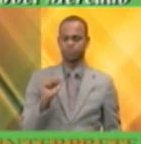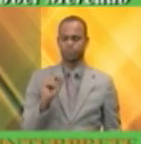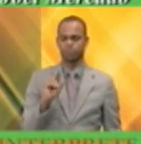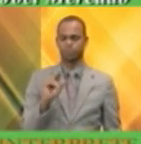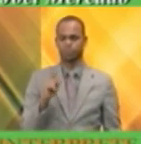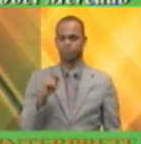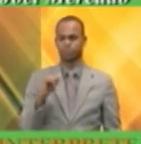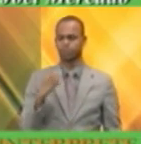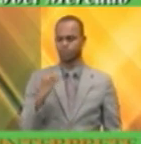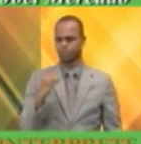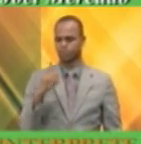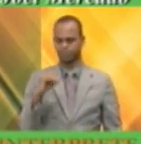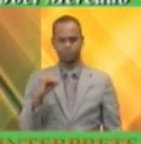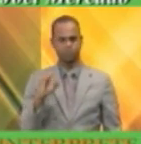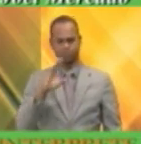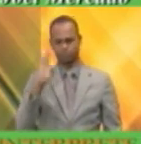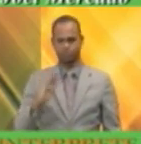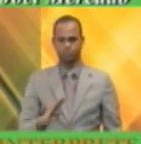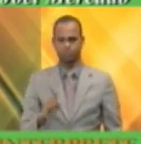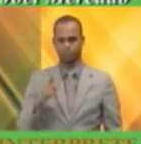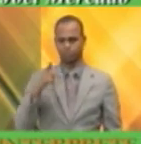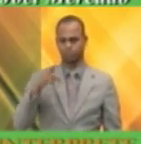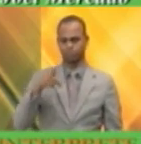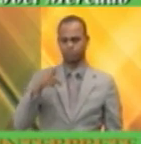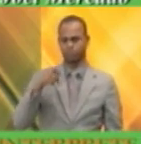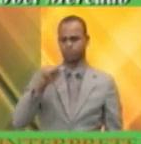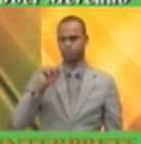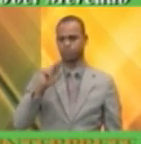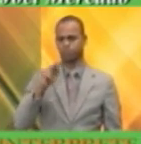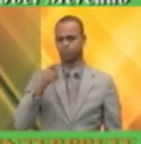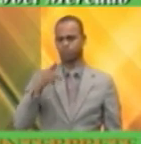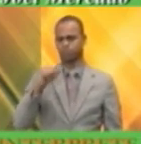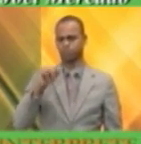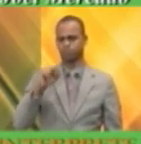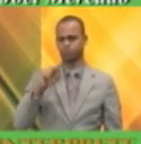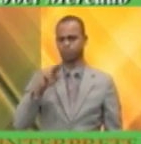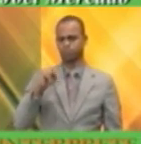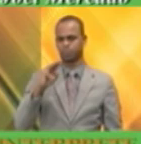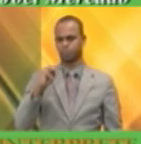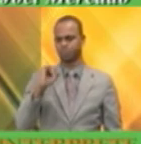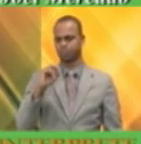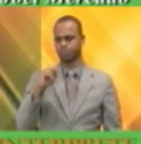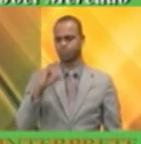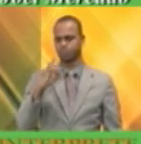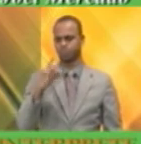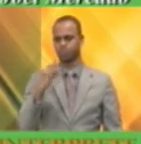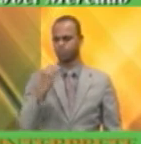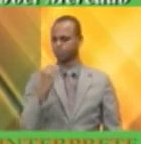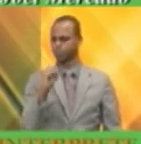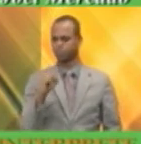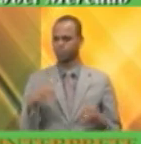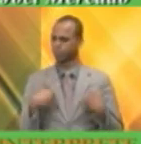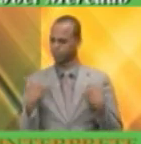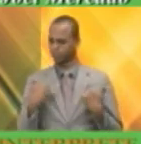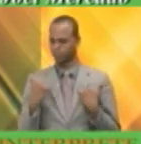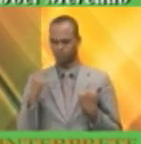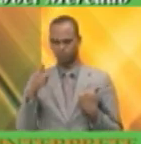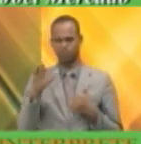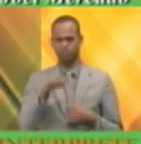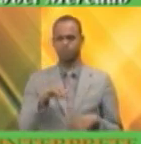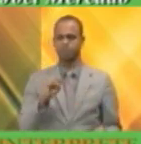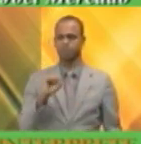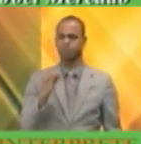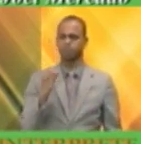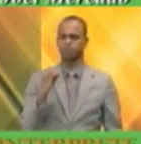Brasil, para los Juegos para Juveniles, para Panamericanos Juveniles, que se van a celebrar en Sao Paulo en